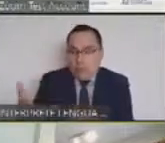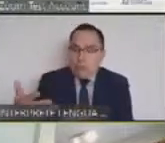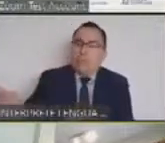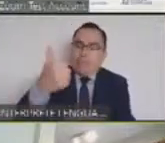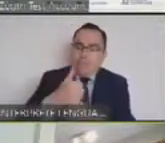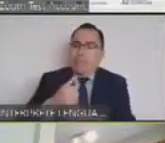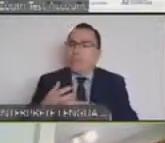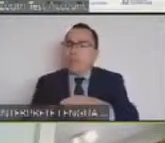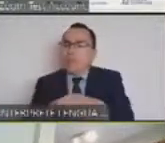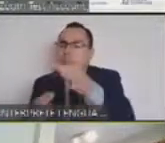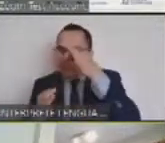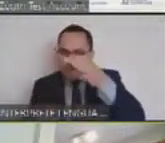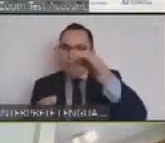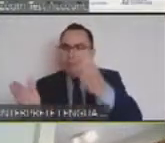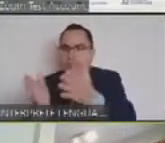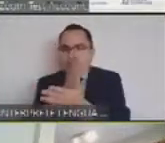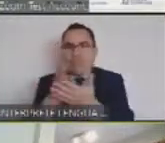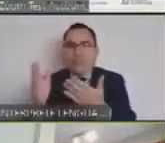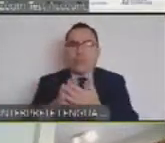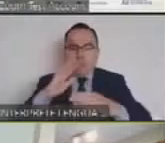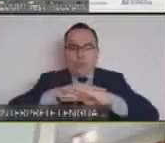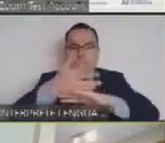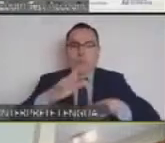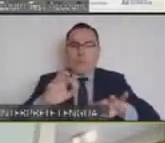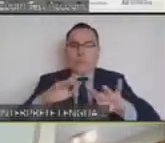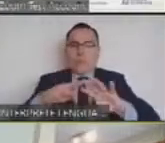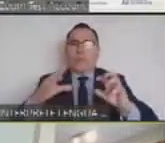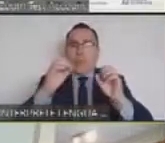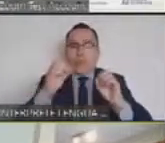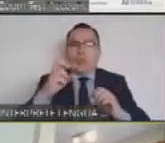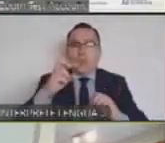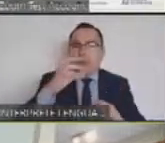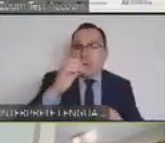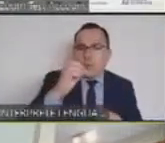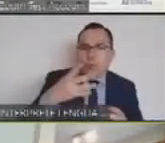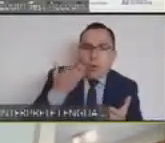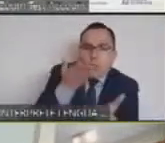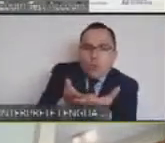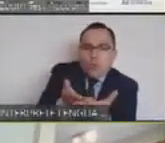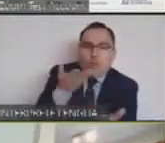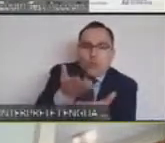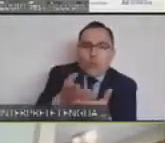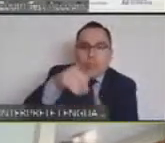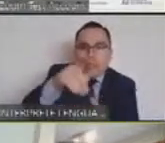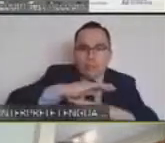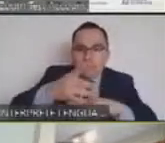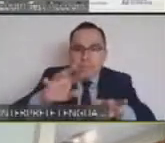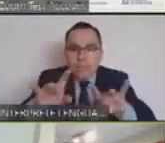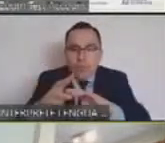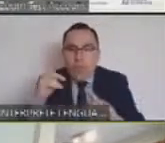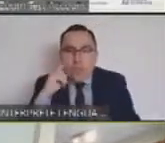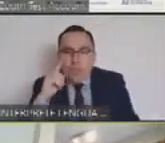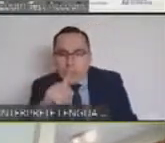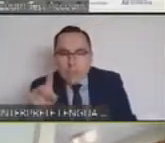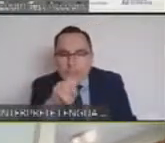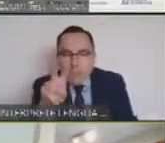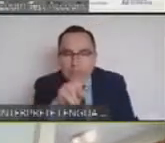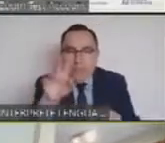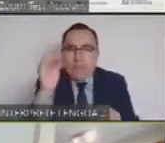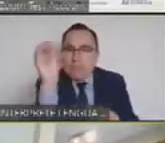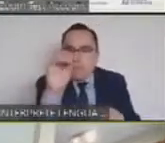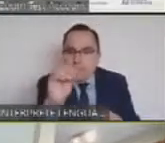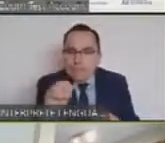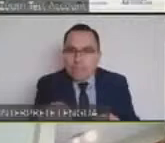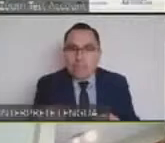una plataforma electrónica de postulación y seguimiento de los concursos.